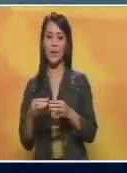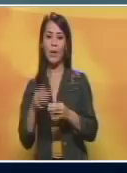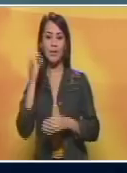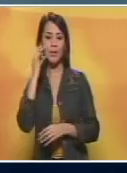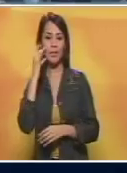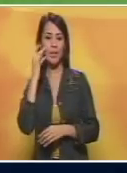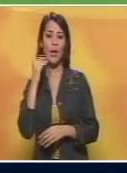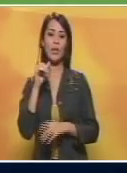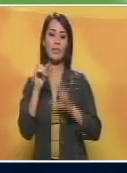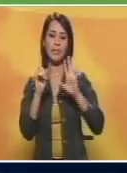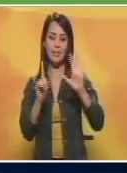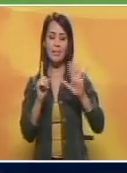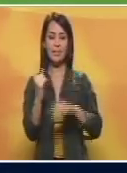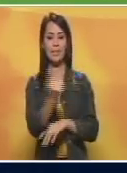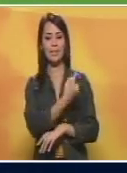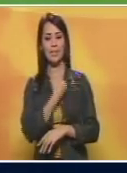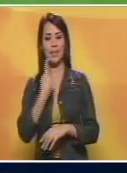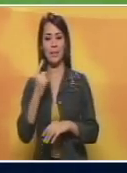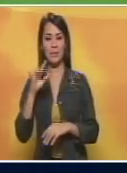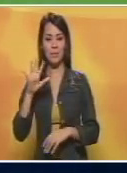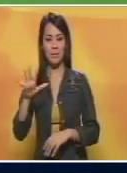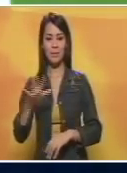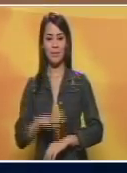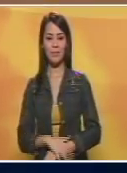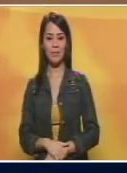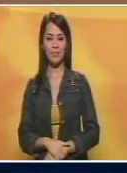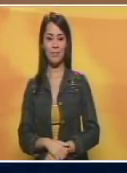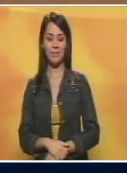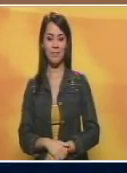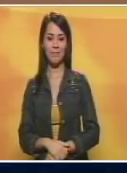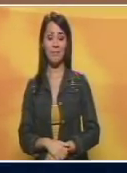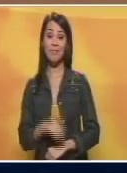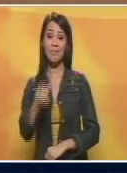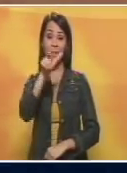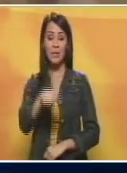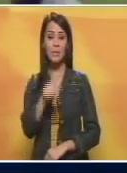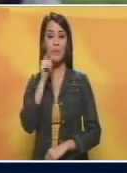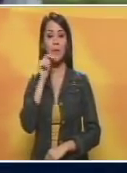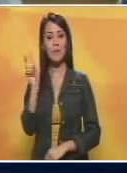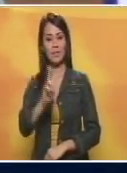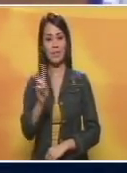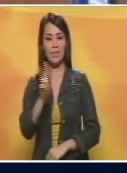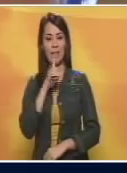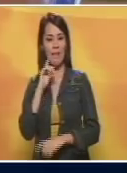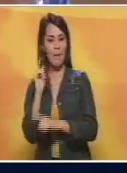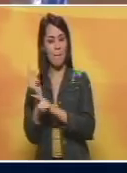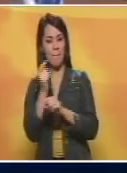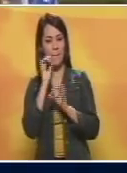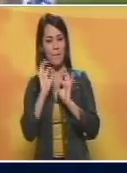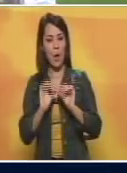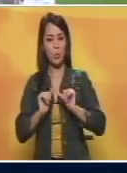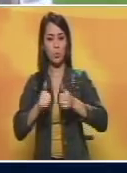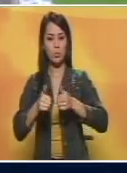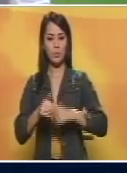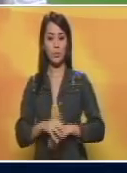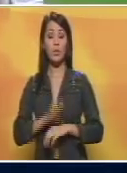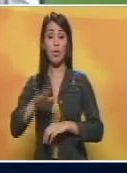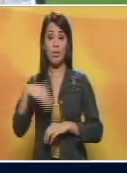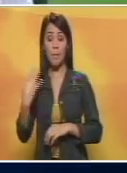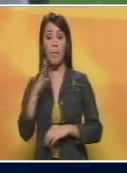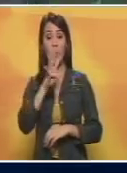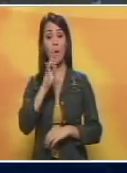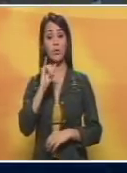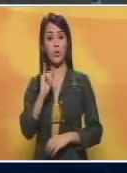6 carreras por 5 acerca de la jornada para el venezolano lo correcto en la primera el marcador más en el